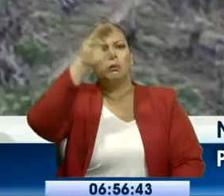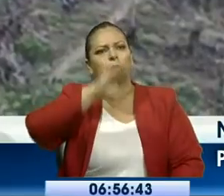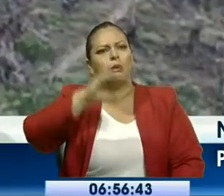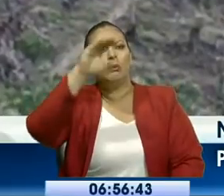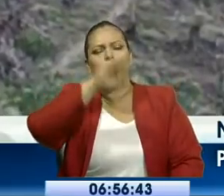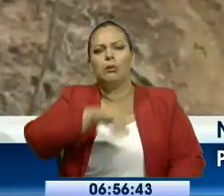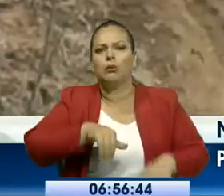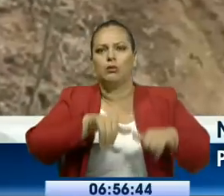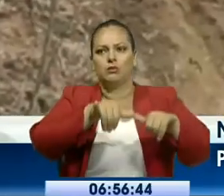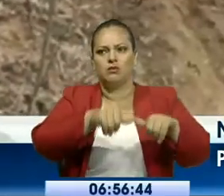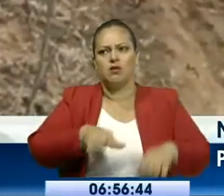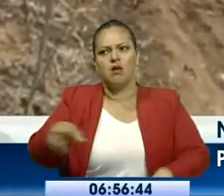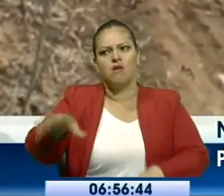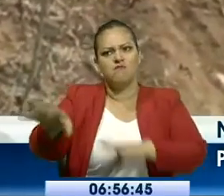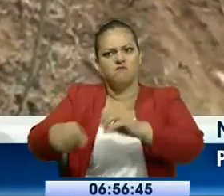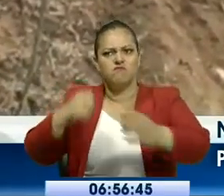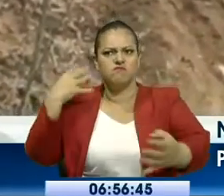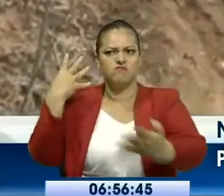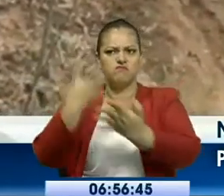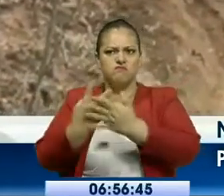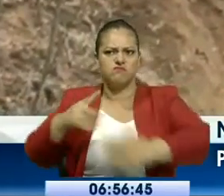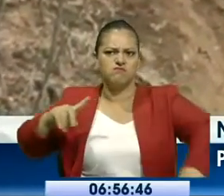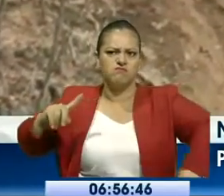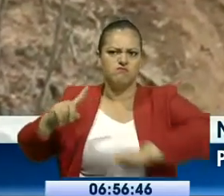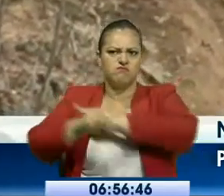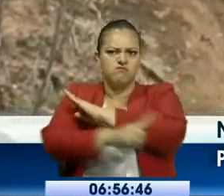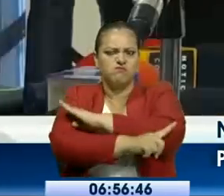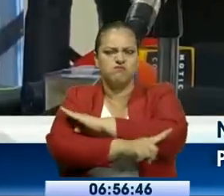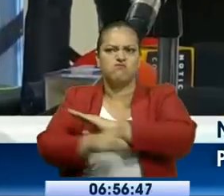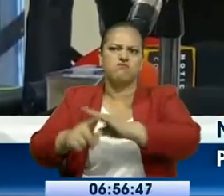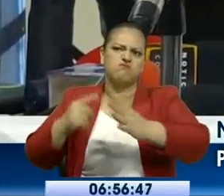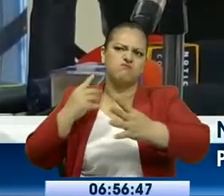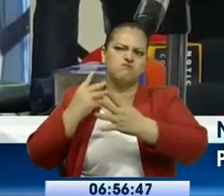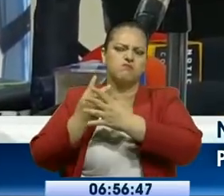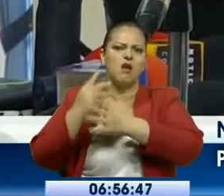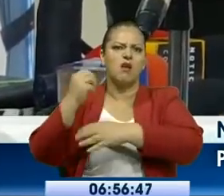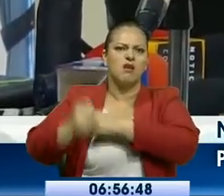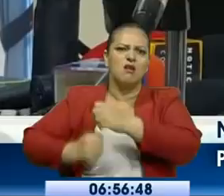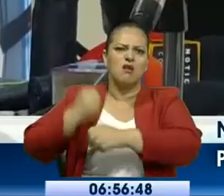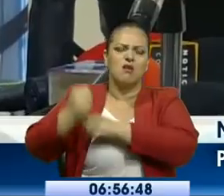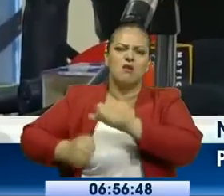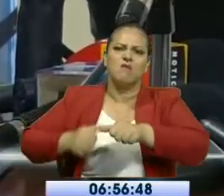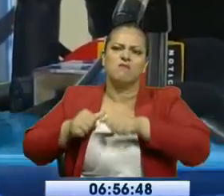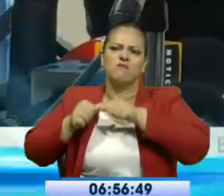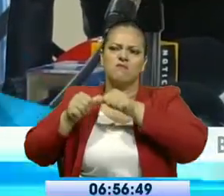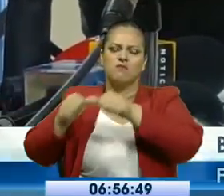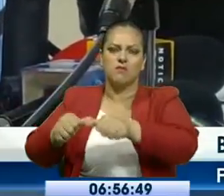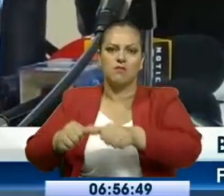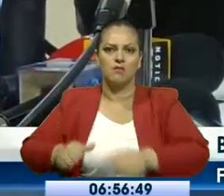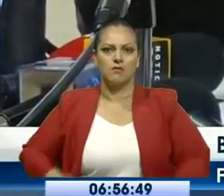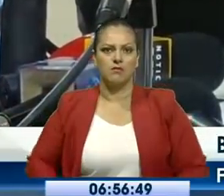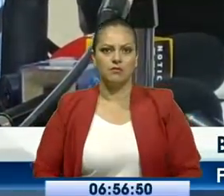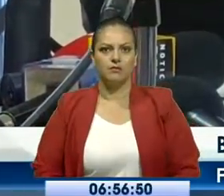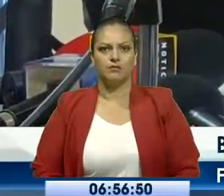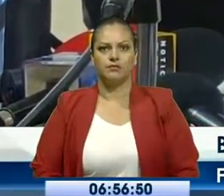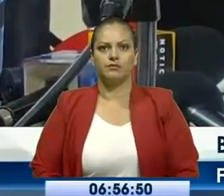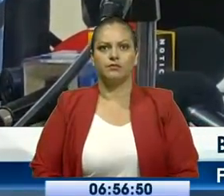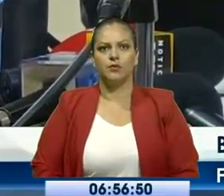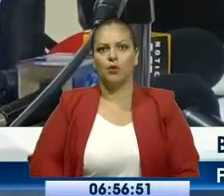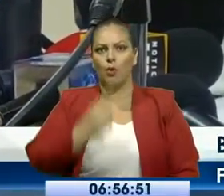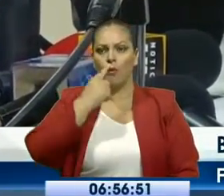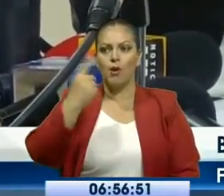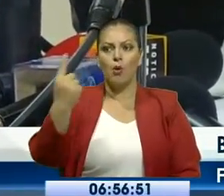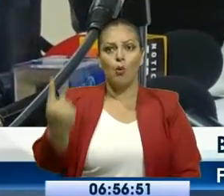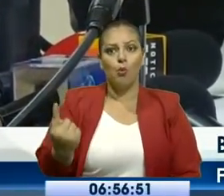pena máxima y no se descarta más involucrados. Y en el hecho de establecer si es uno el participante o